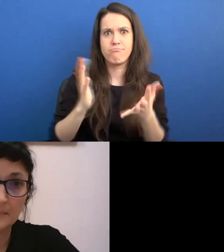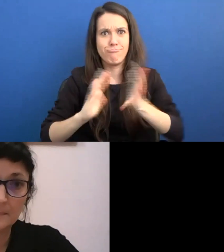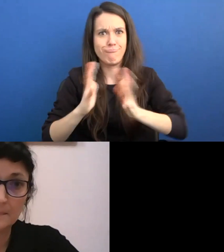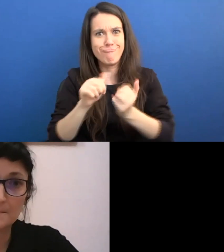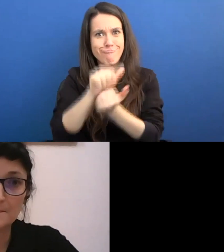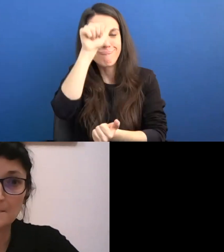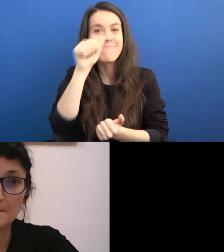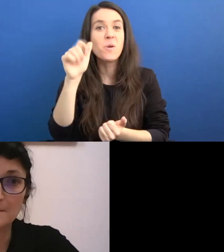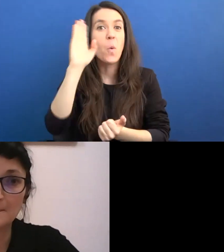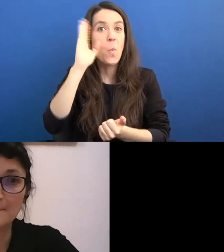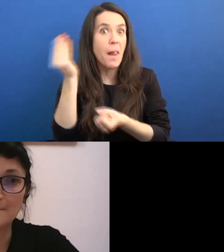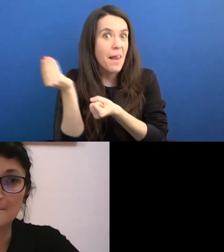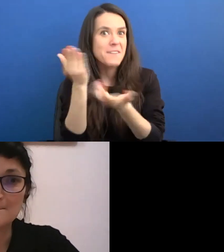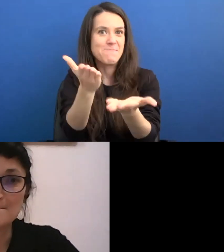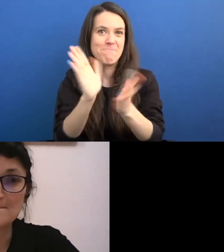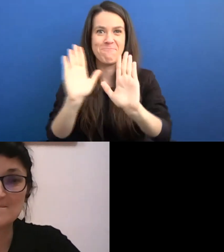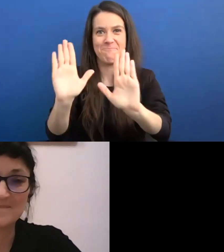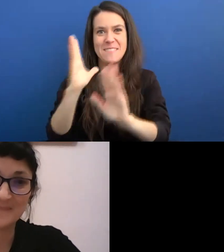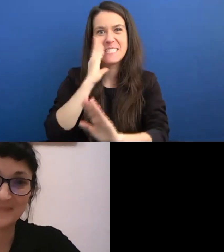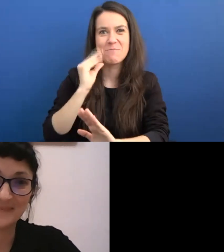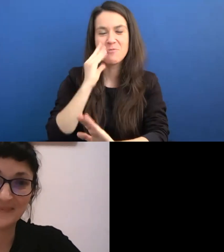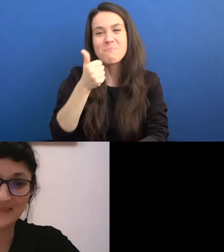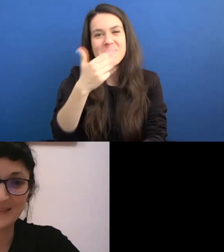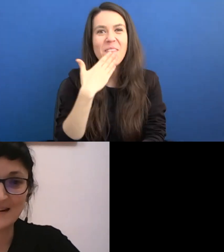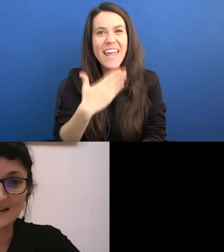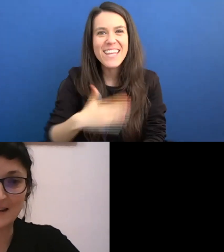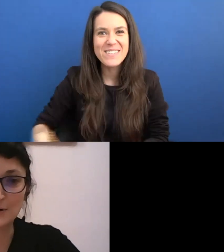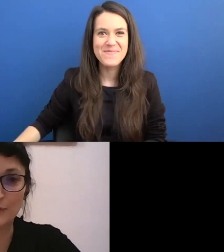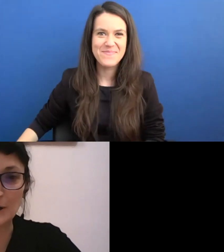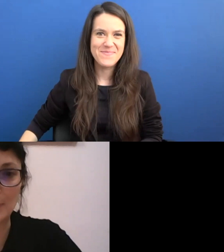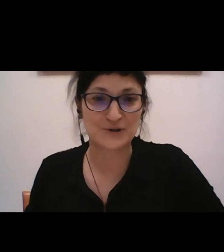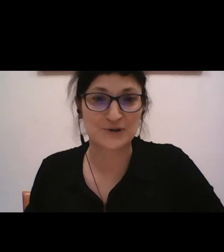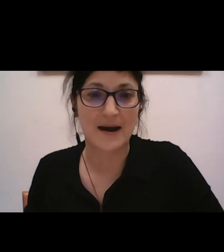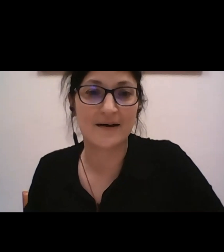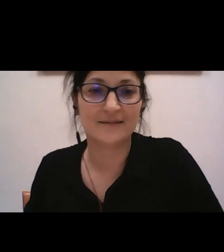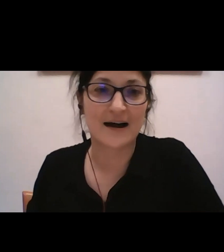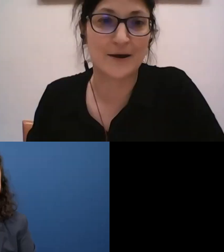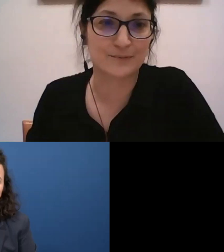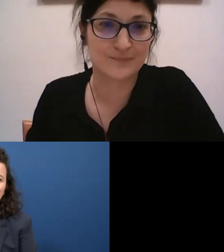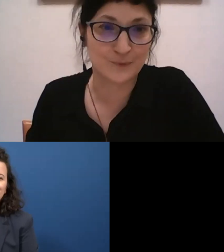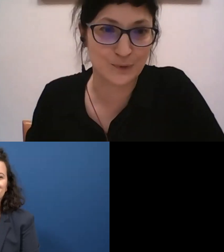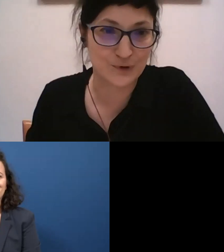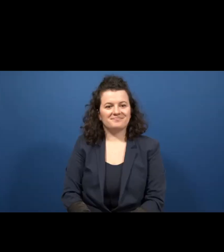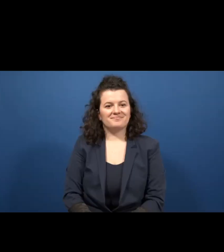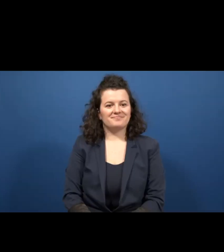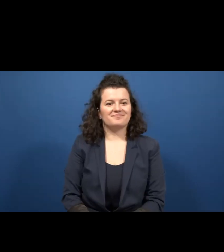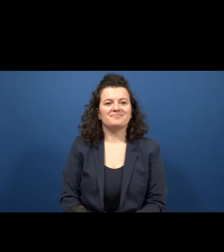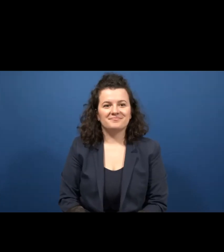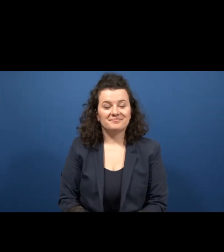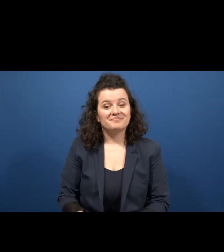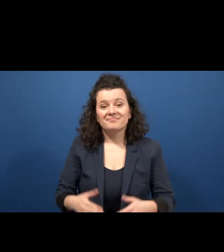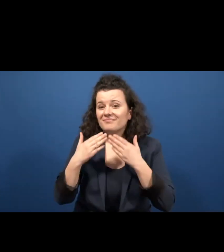de lengua de señas y ella nos va a hablar desde esa perspectiva. Nora. Muchas gracias, Maya.